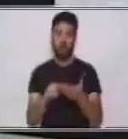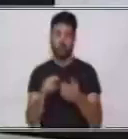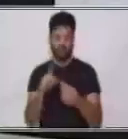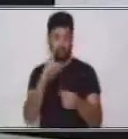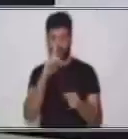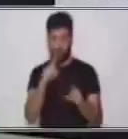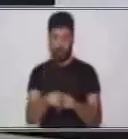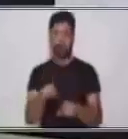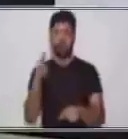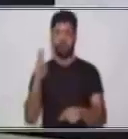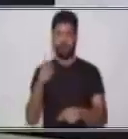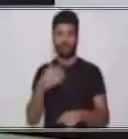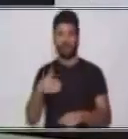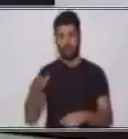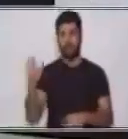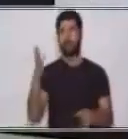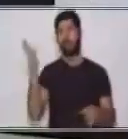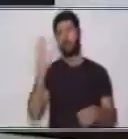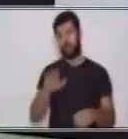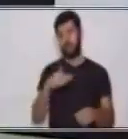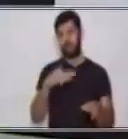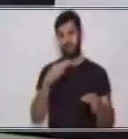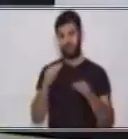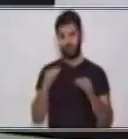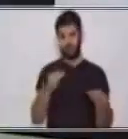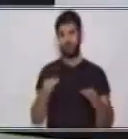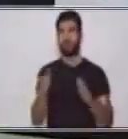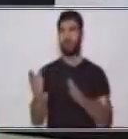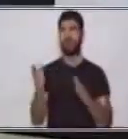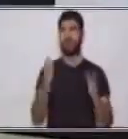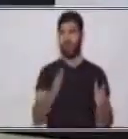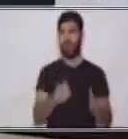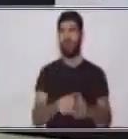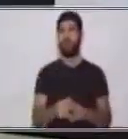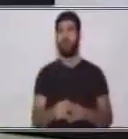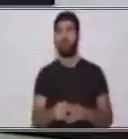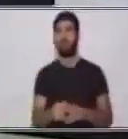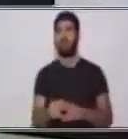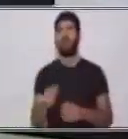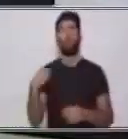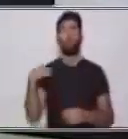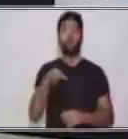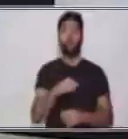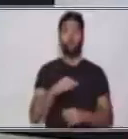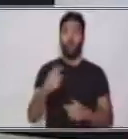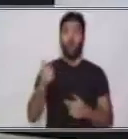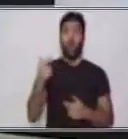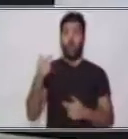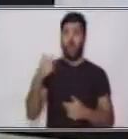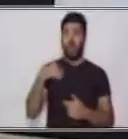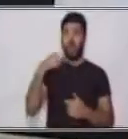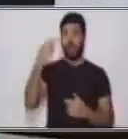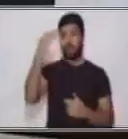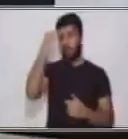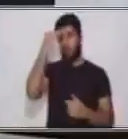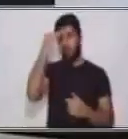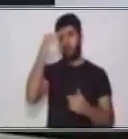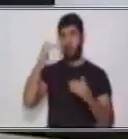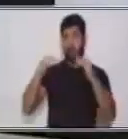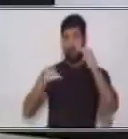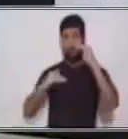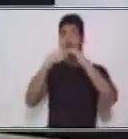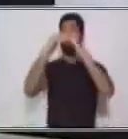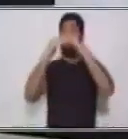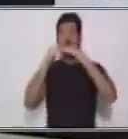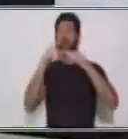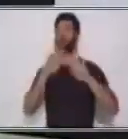adelante, pero siempre estamos adquiriendo conocimiento. Y nunca va a llegar el momento donde nosotros llegue a topar ese conocimiento. El conocimiento no tiene